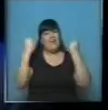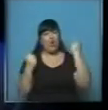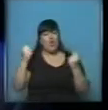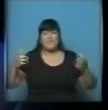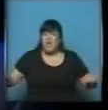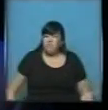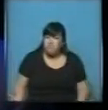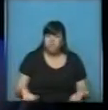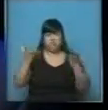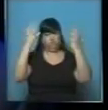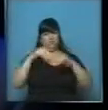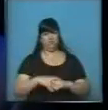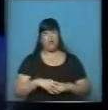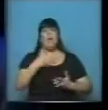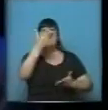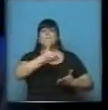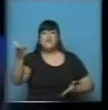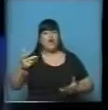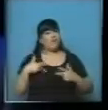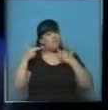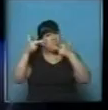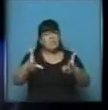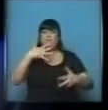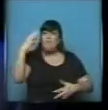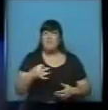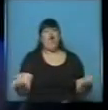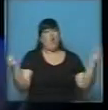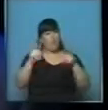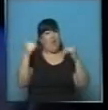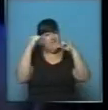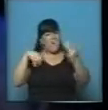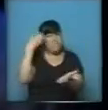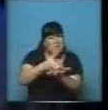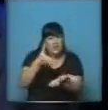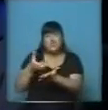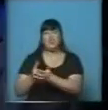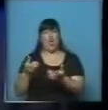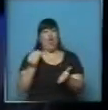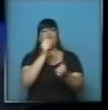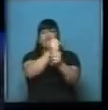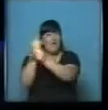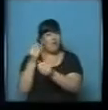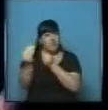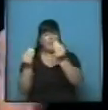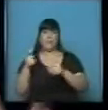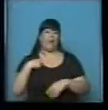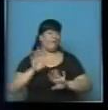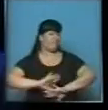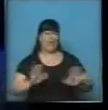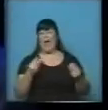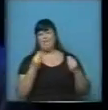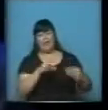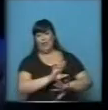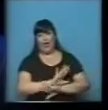el crecimiento, que si a la gente le decimos la verdad, va a volver la inversión, va a volver el empleo. Pero bueno, ya me rindo. Voy a aprovechar